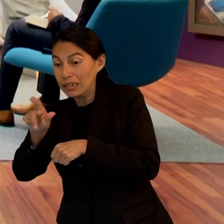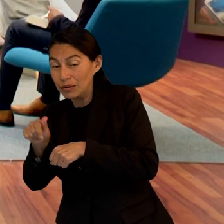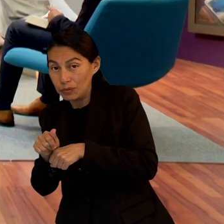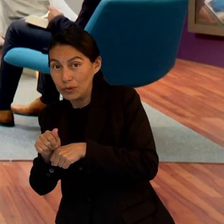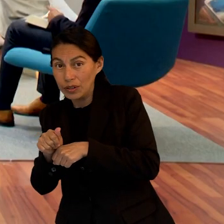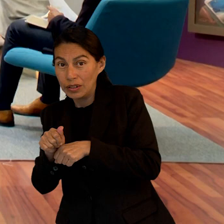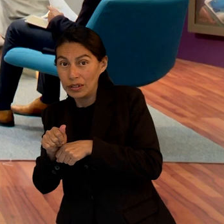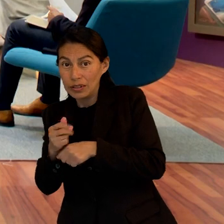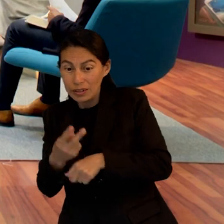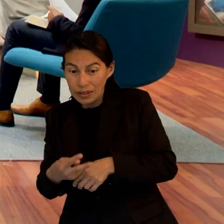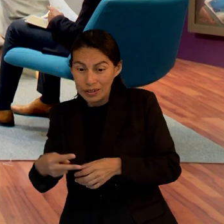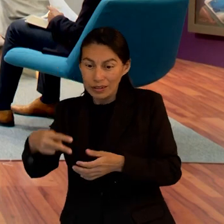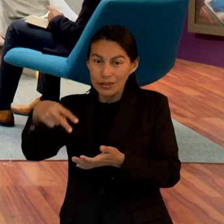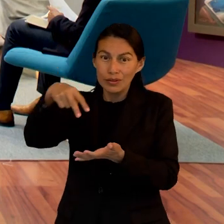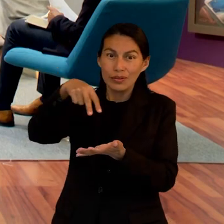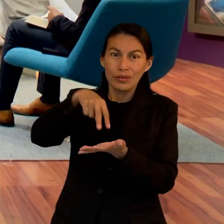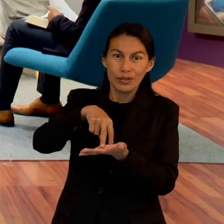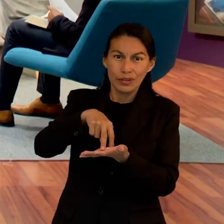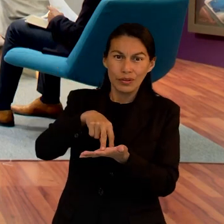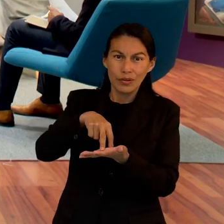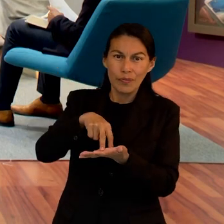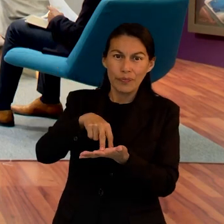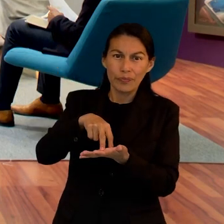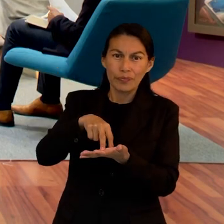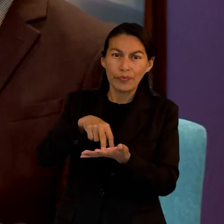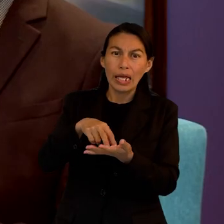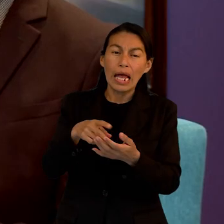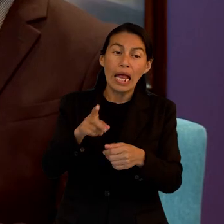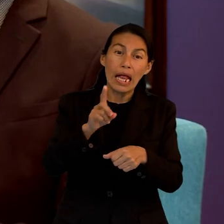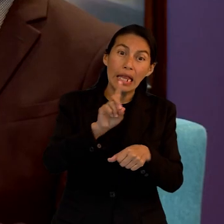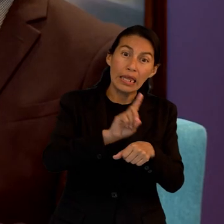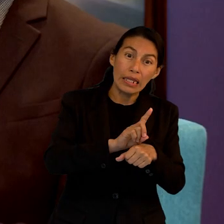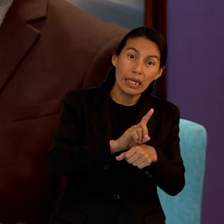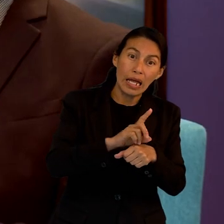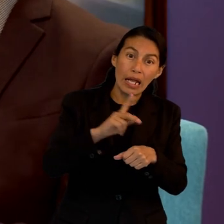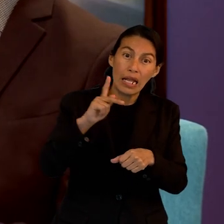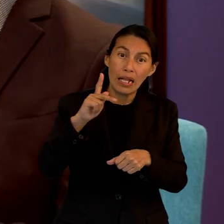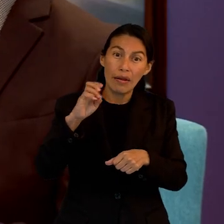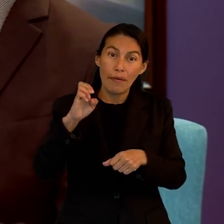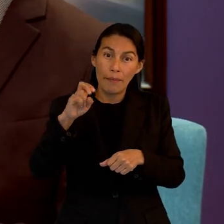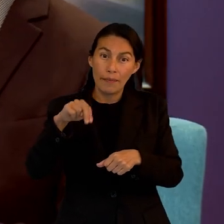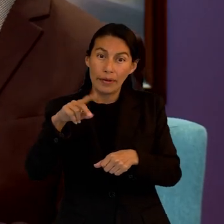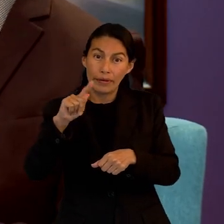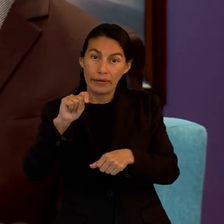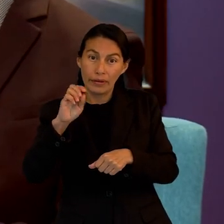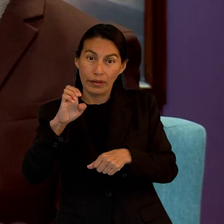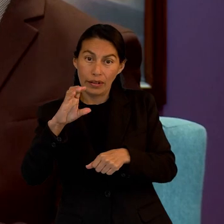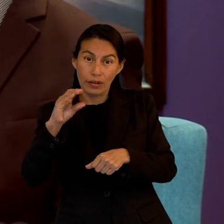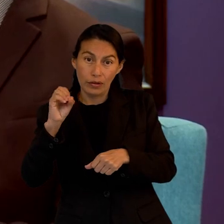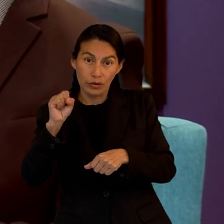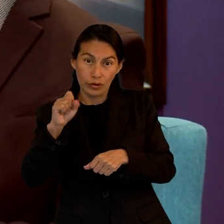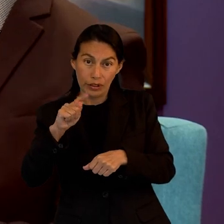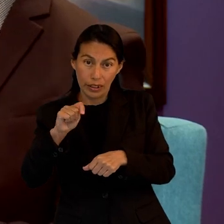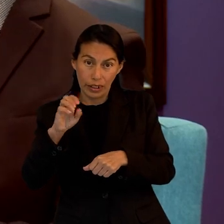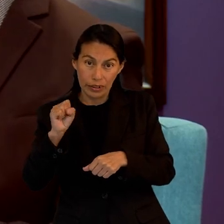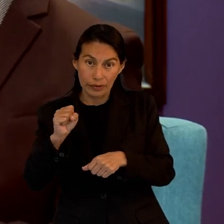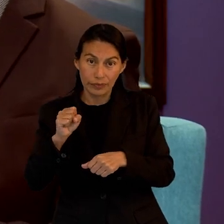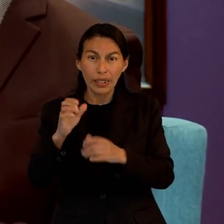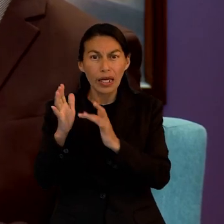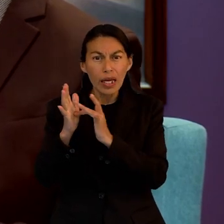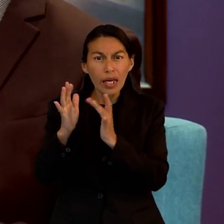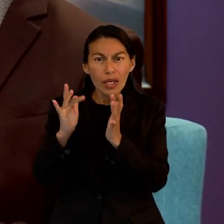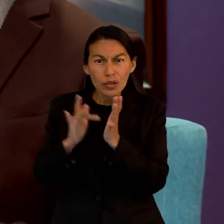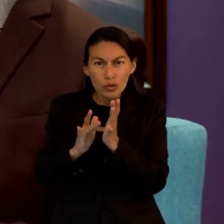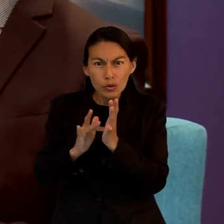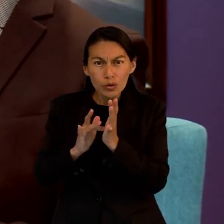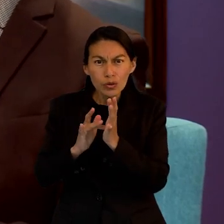sentarse a la diestra y establecer el nuevo pacto en el día de pentecostés que su ascendió 40 días después después de su